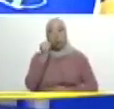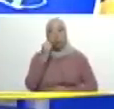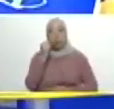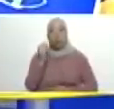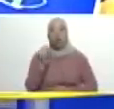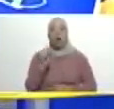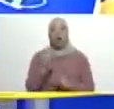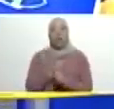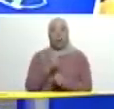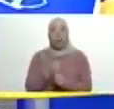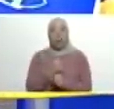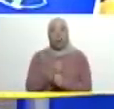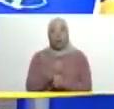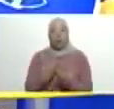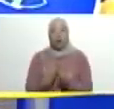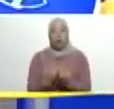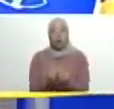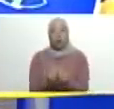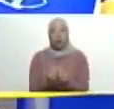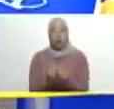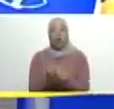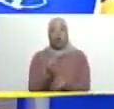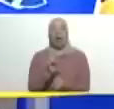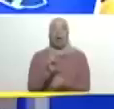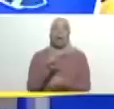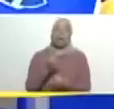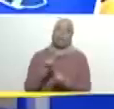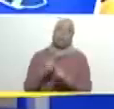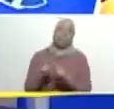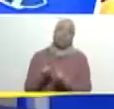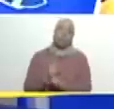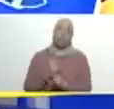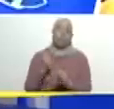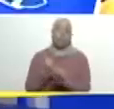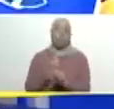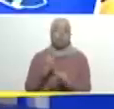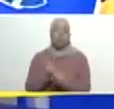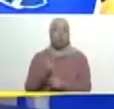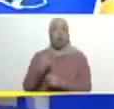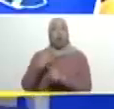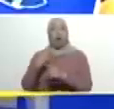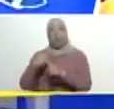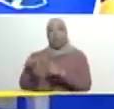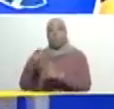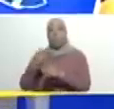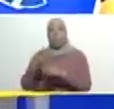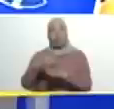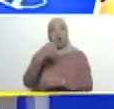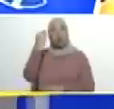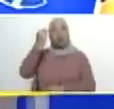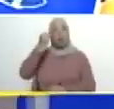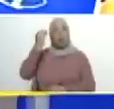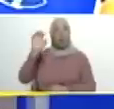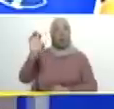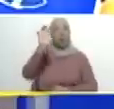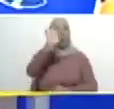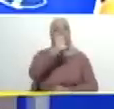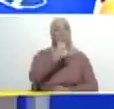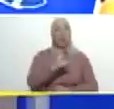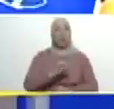trabajar con nuestros vecinos a pesar de lo que los demás puedan decir o pensar.